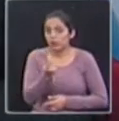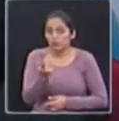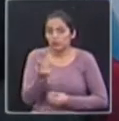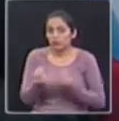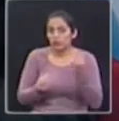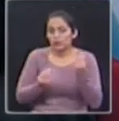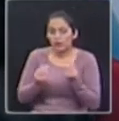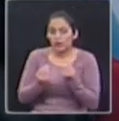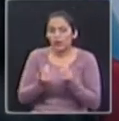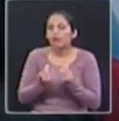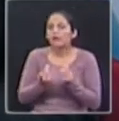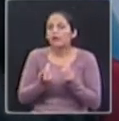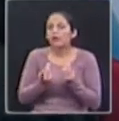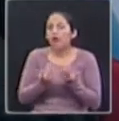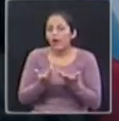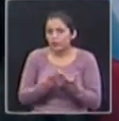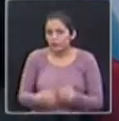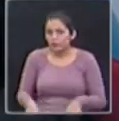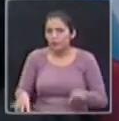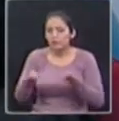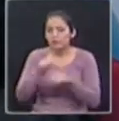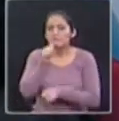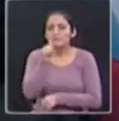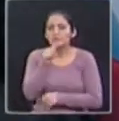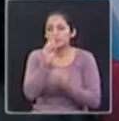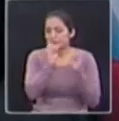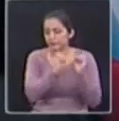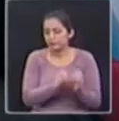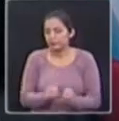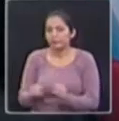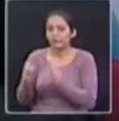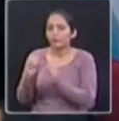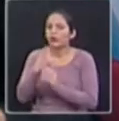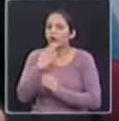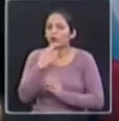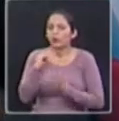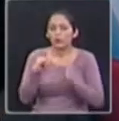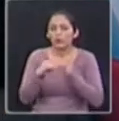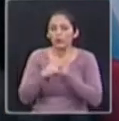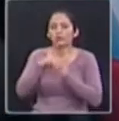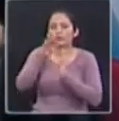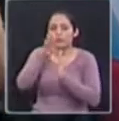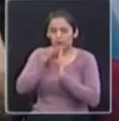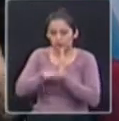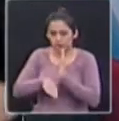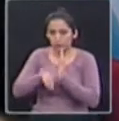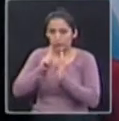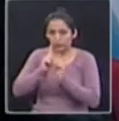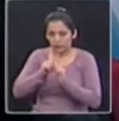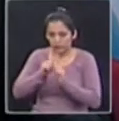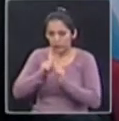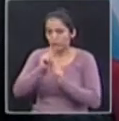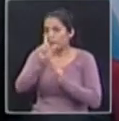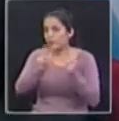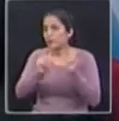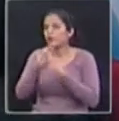el gobierno debería reducir impuestos para darle a la población más recursos y poder seguir